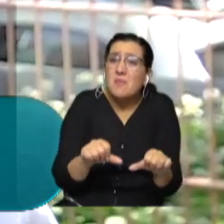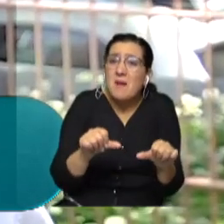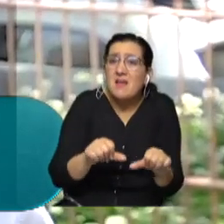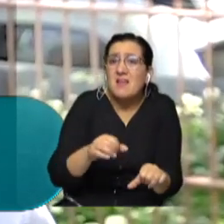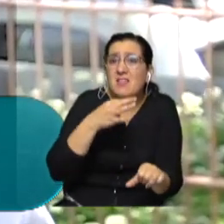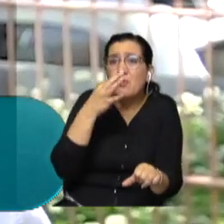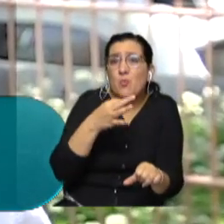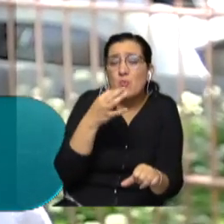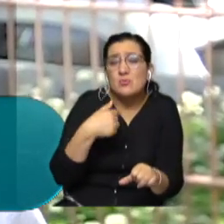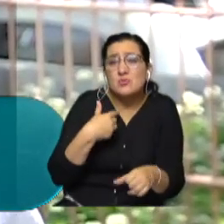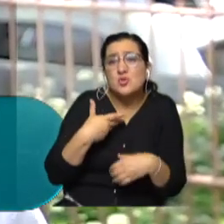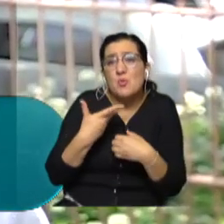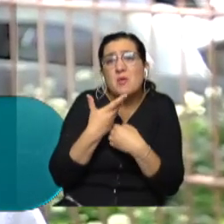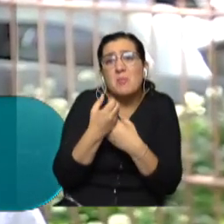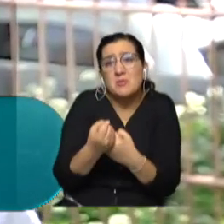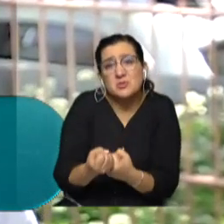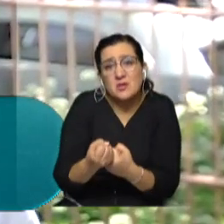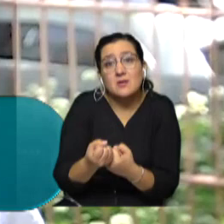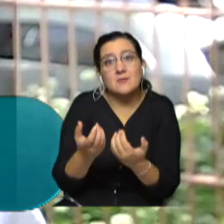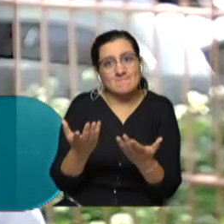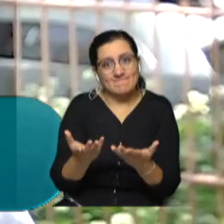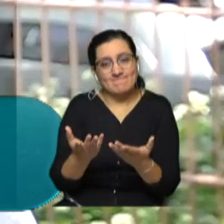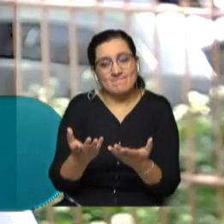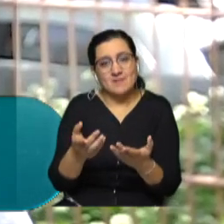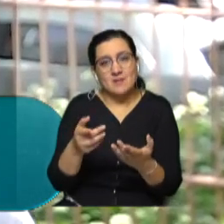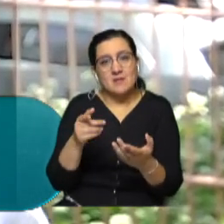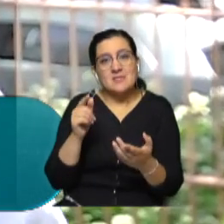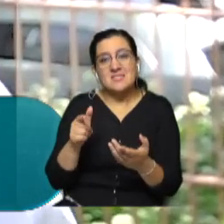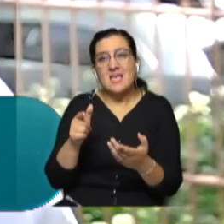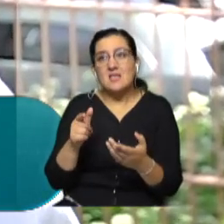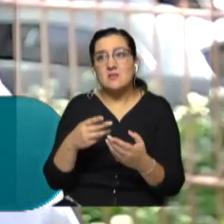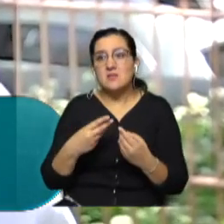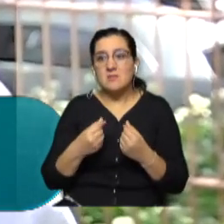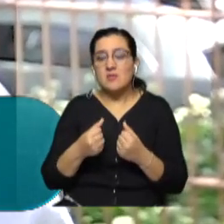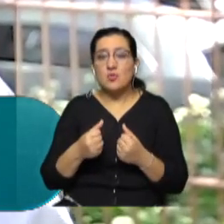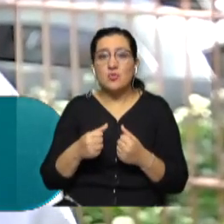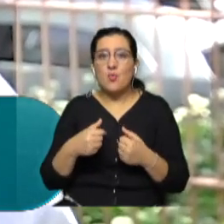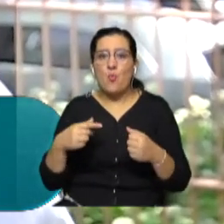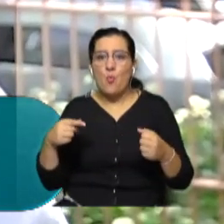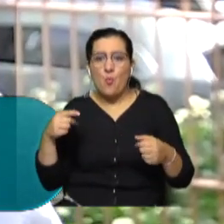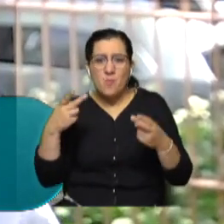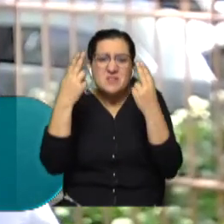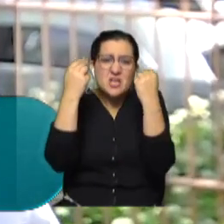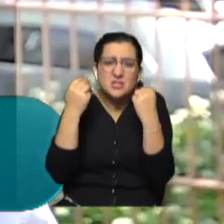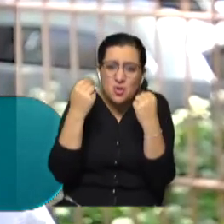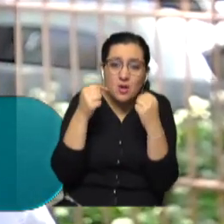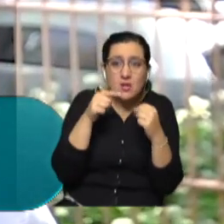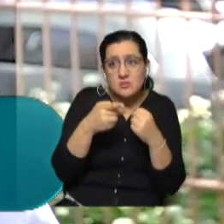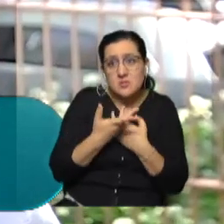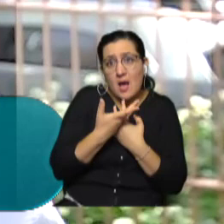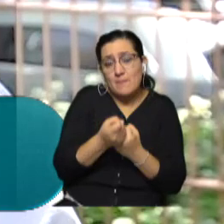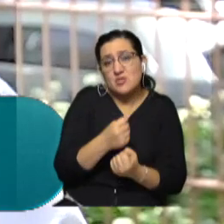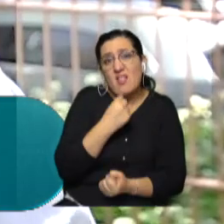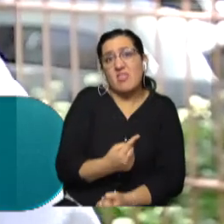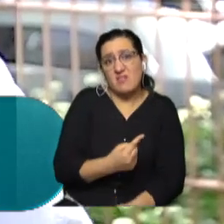llegás se provoca un efecto de humillación del rival, hay un sentimiento natural de la gente de apoyar al más